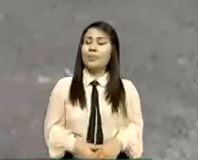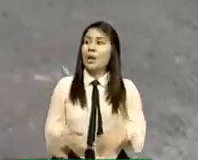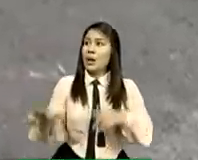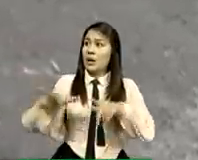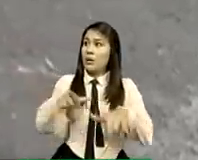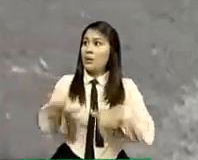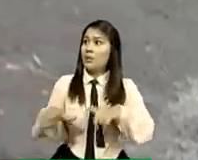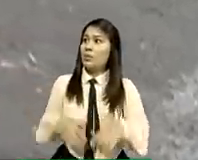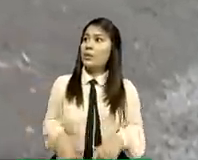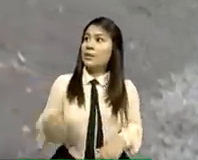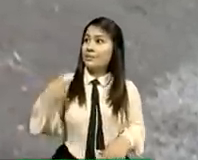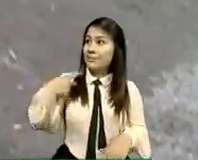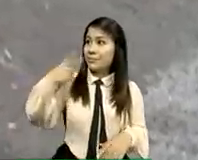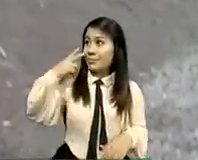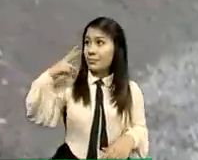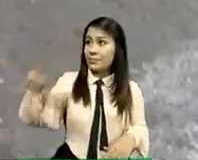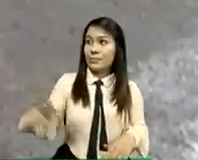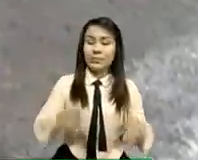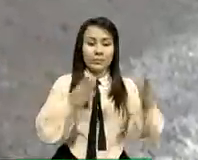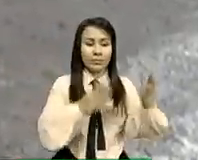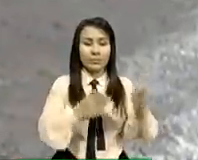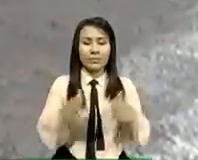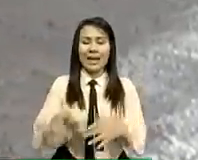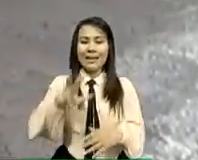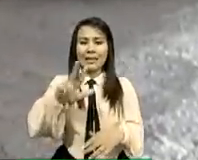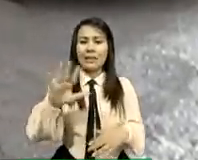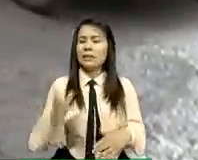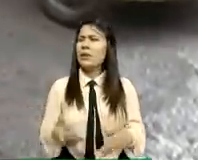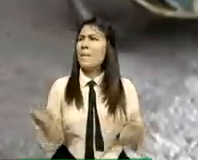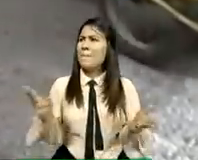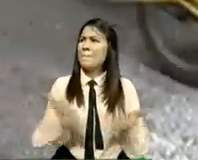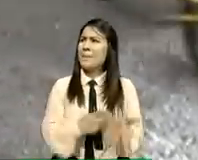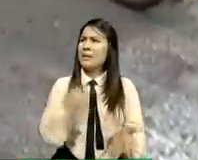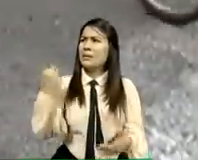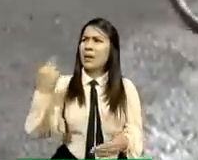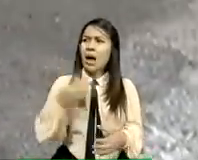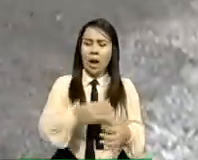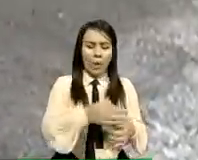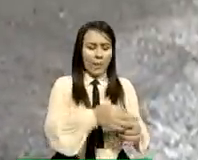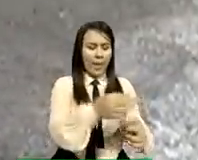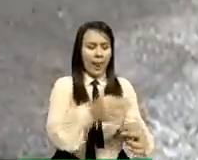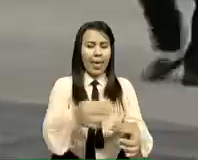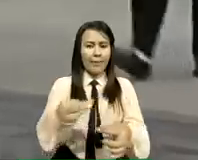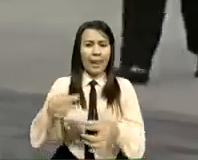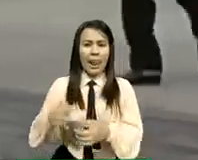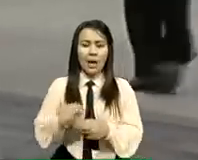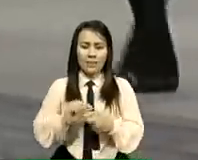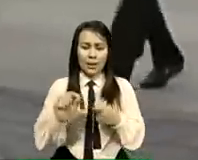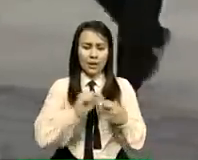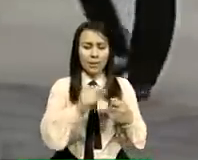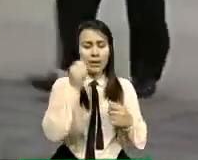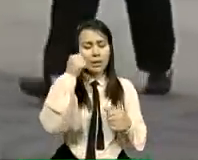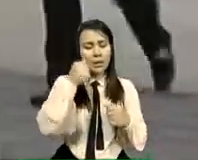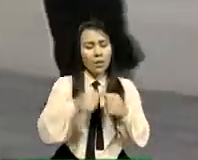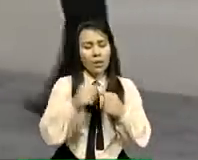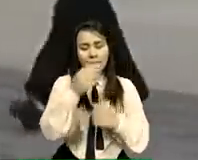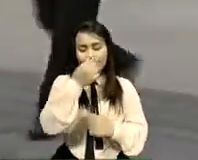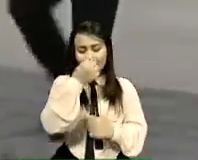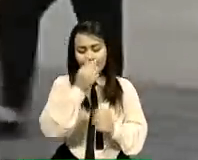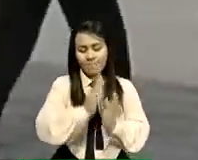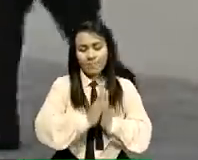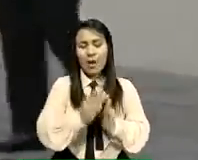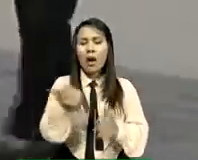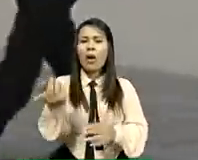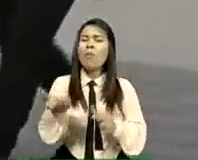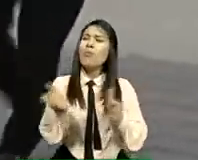el crimen de este ciudadano de 35 años, allegados colocaron 9 velas, mientras que la policía investiga ese nuevo hecho de sangre